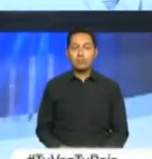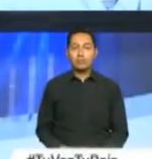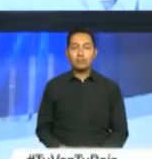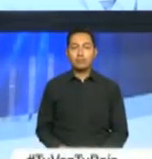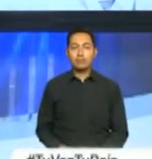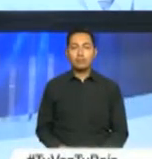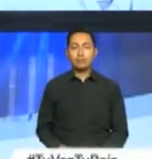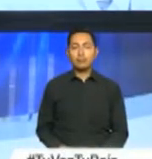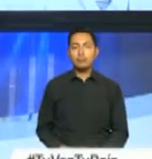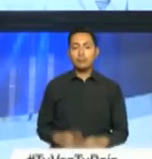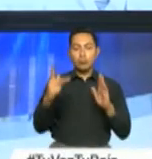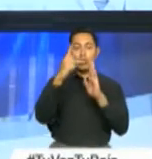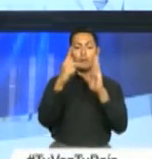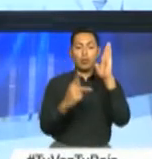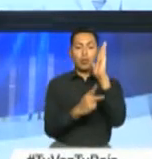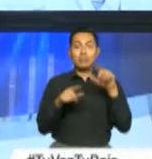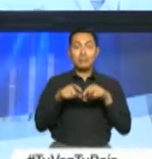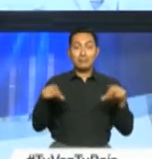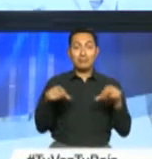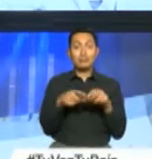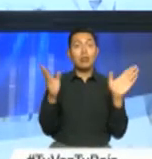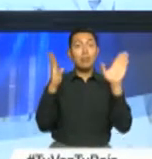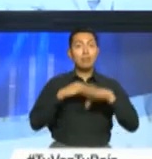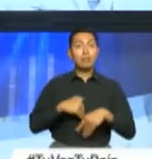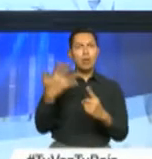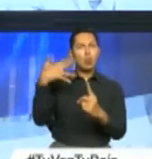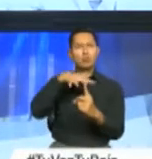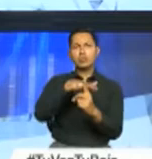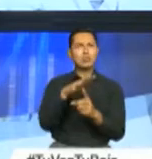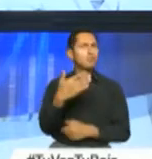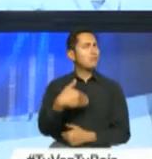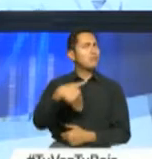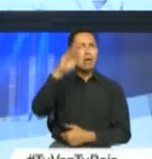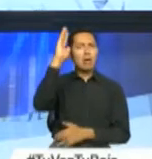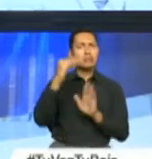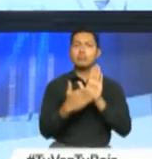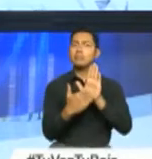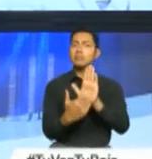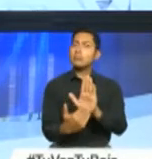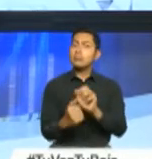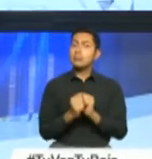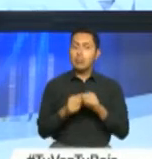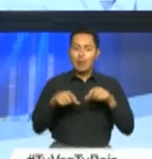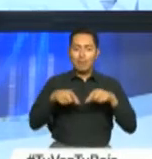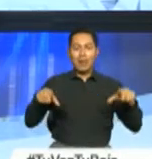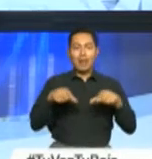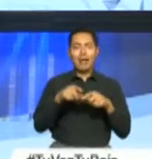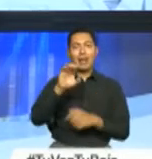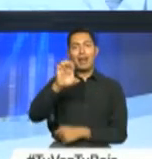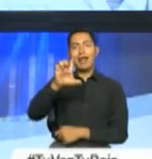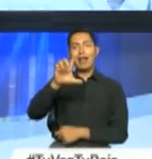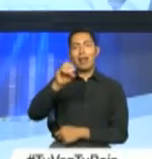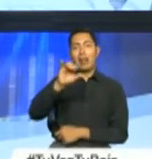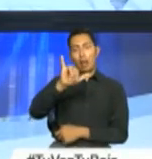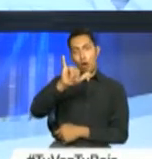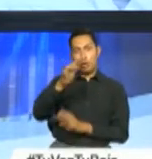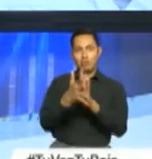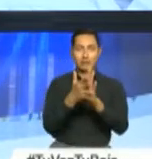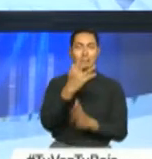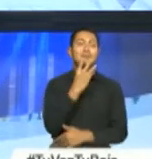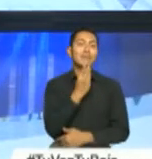Uno de los programas de becas más inclusivos que fue presentado se trata de las becas Eloy Alfaro, que adicional